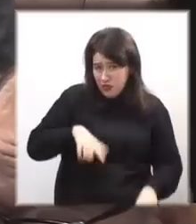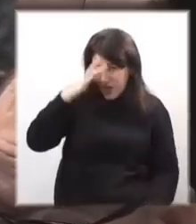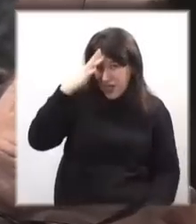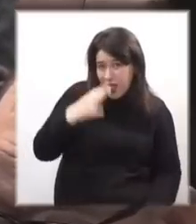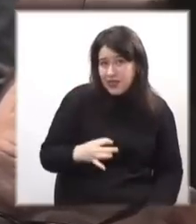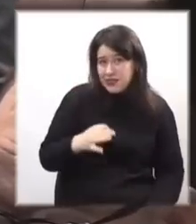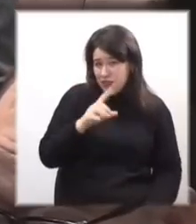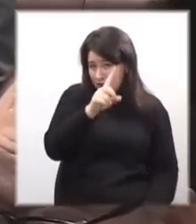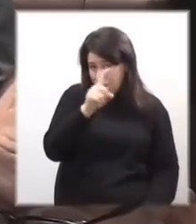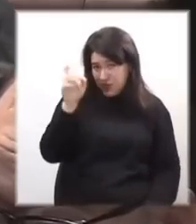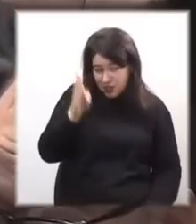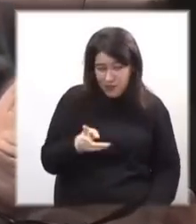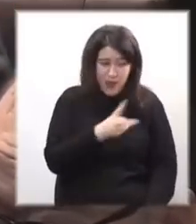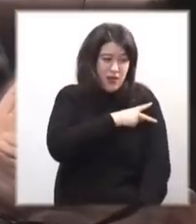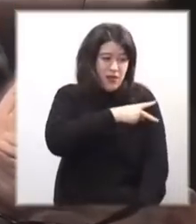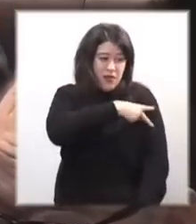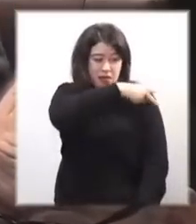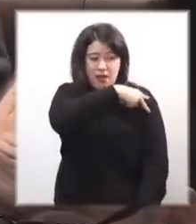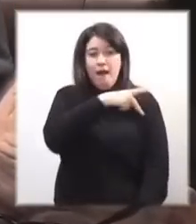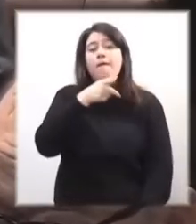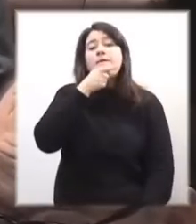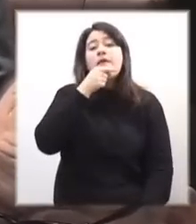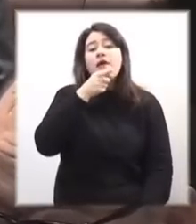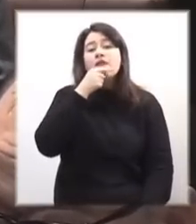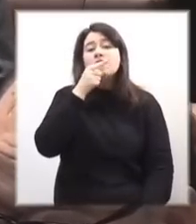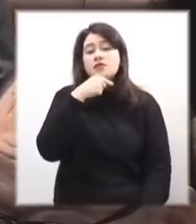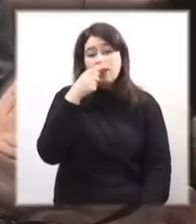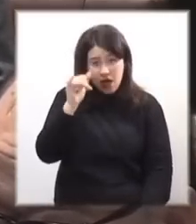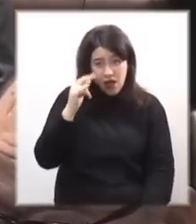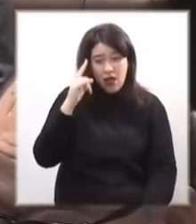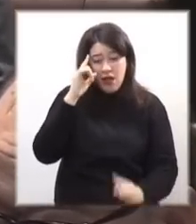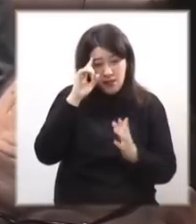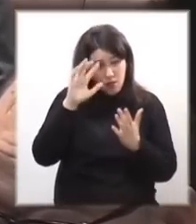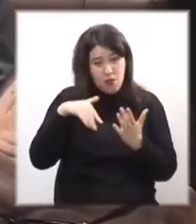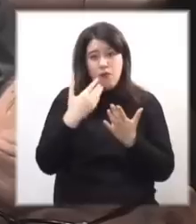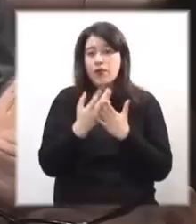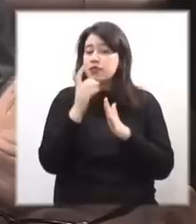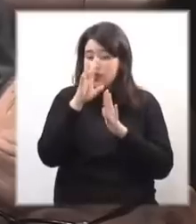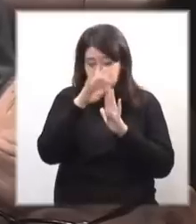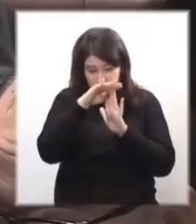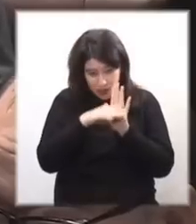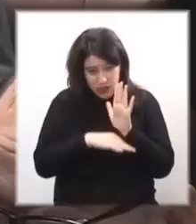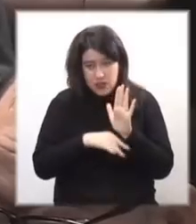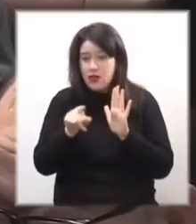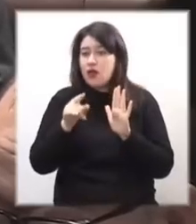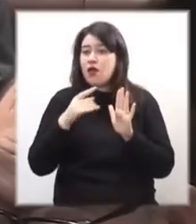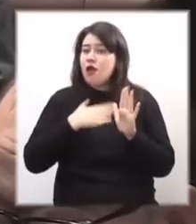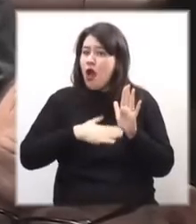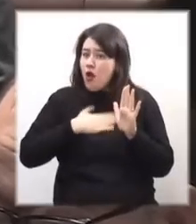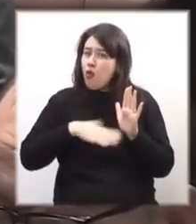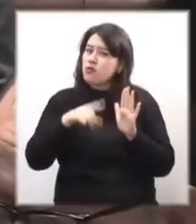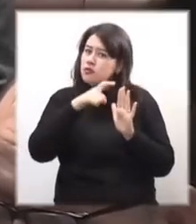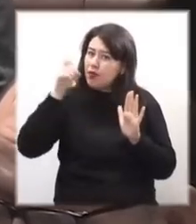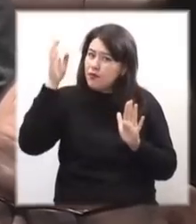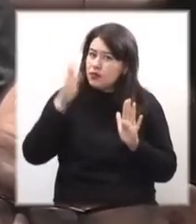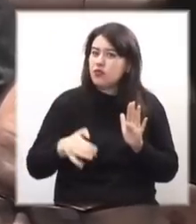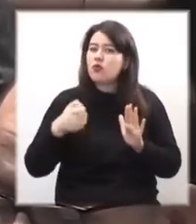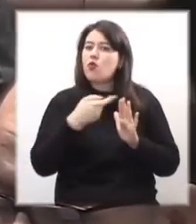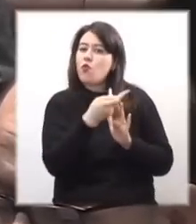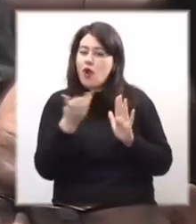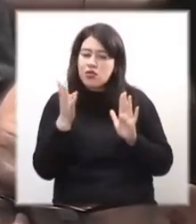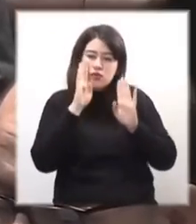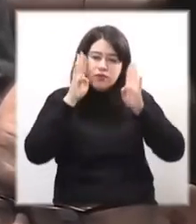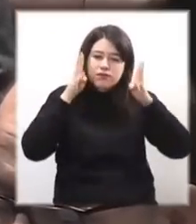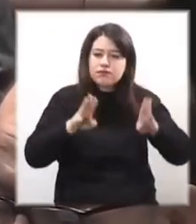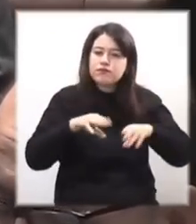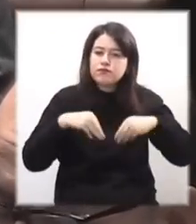las jerarquías del Ministerio del Interior y de la Policía Nacional, de estas propuestas contenidas en la discusión interpartidaria en general y en la estrategia integral